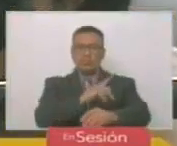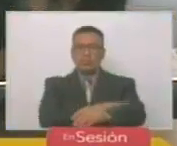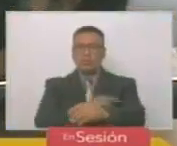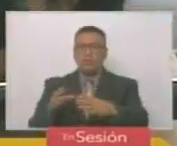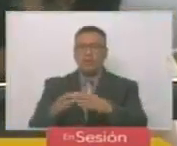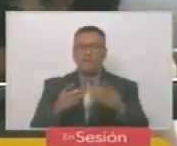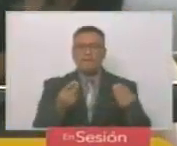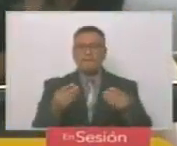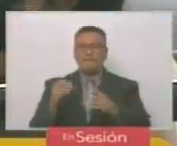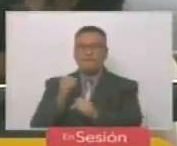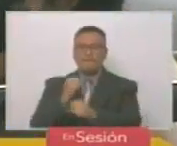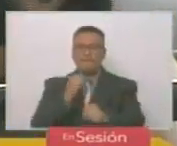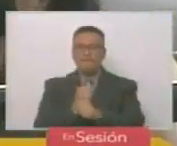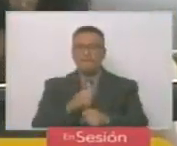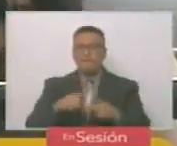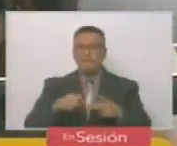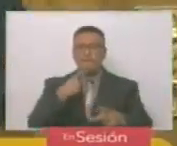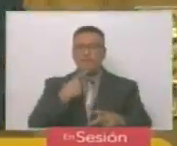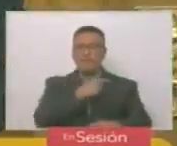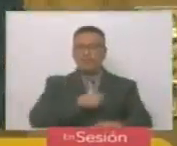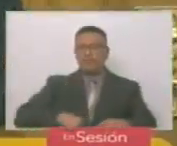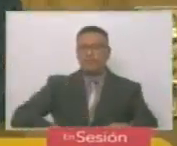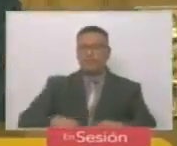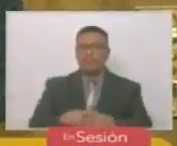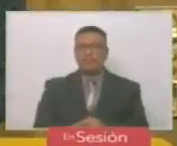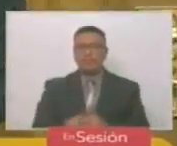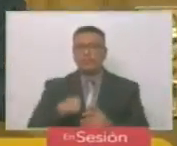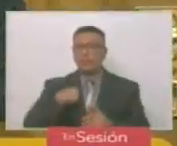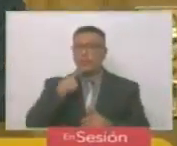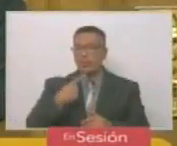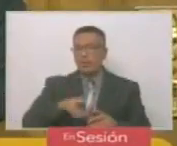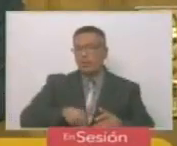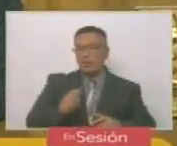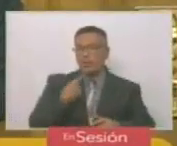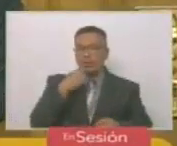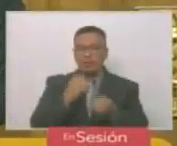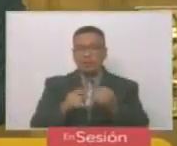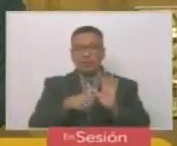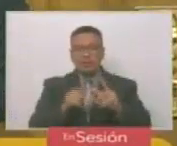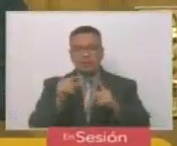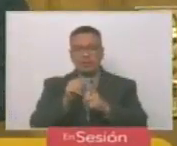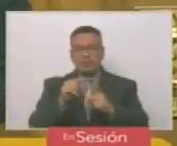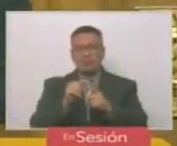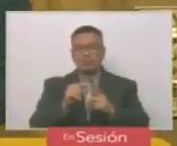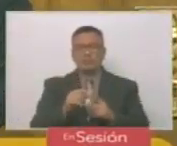muchos polos de trabajo. Y señor presidente, me atrevo a decir, y con esto finalizo mis palabras,